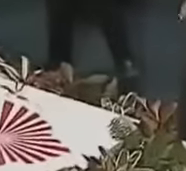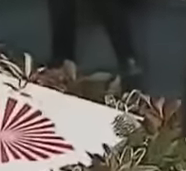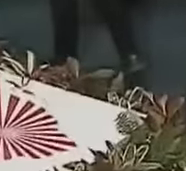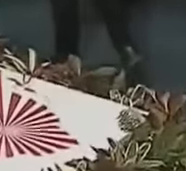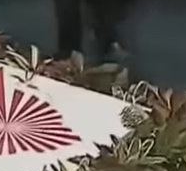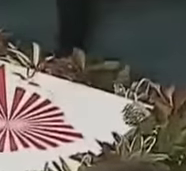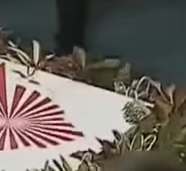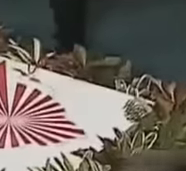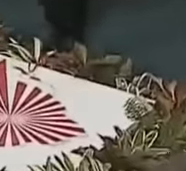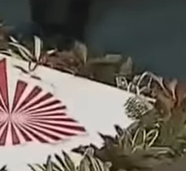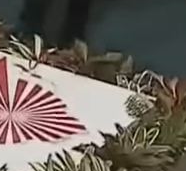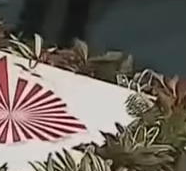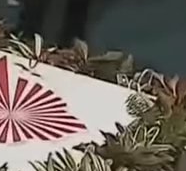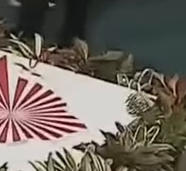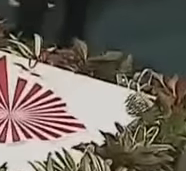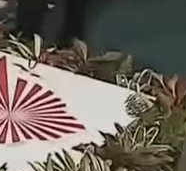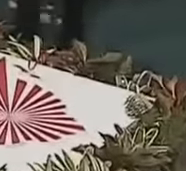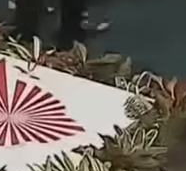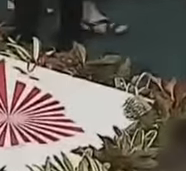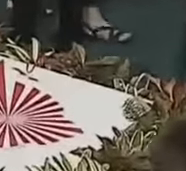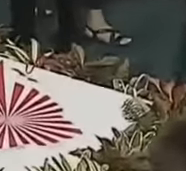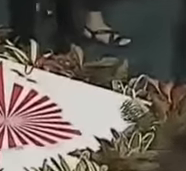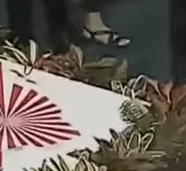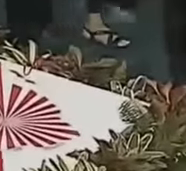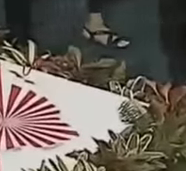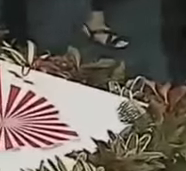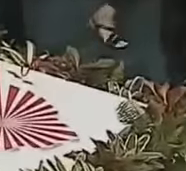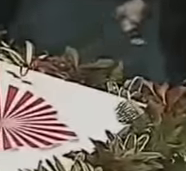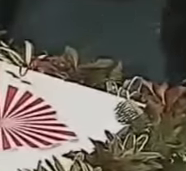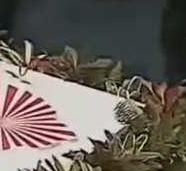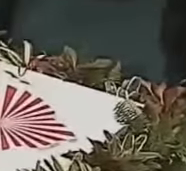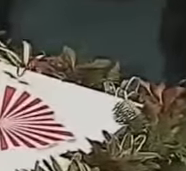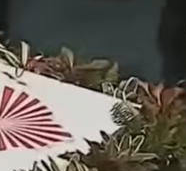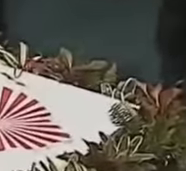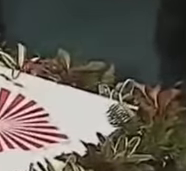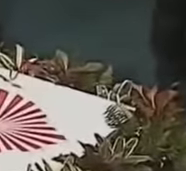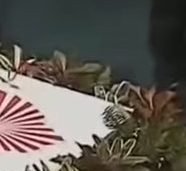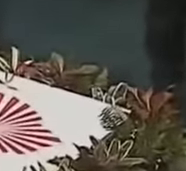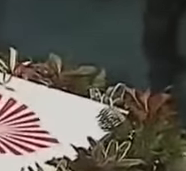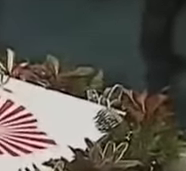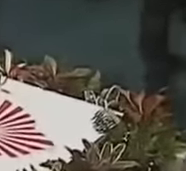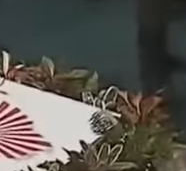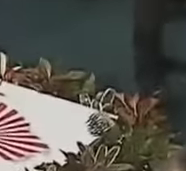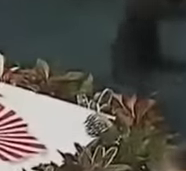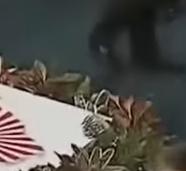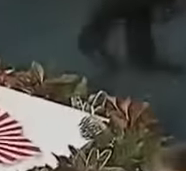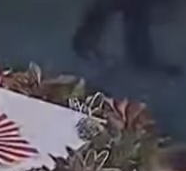desde la Plaza Bicentenaria, el Palacio de Miraflores. Con ello vamos a despedir esta transmisión.